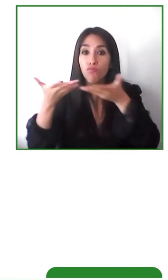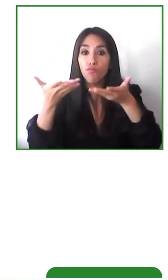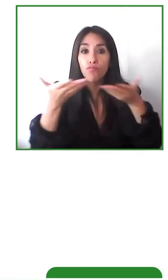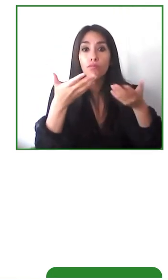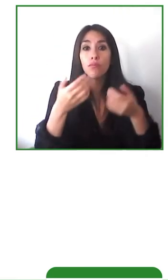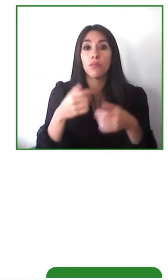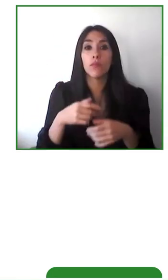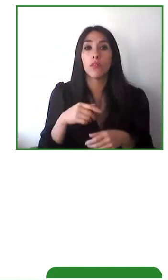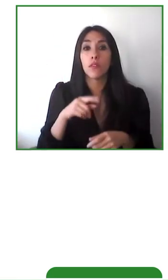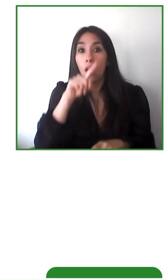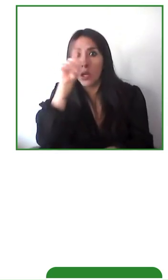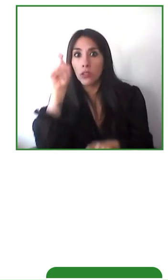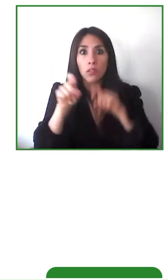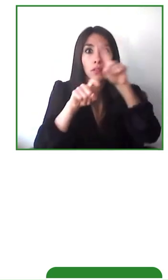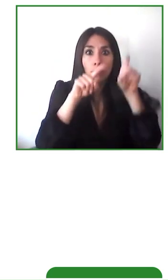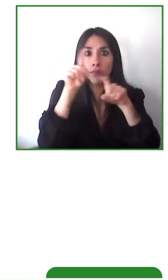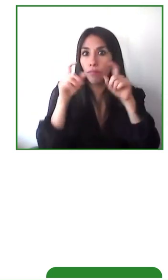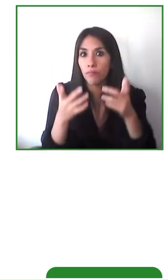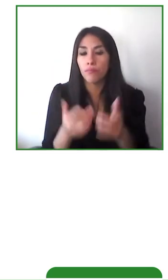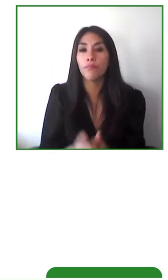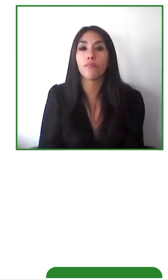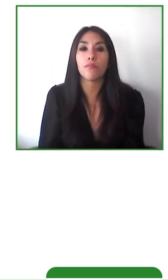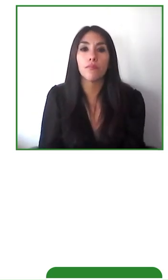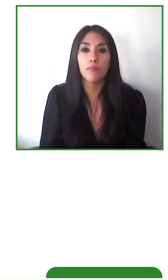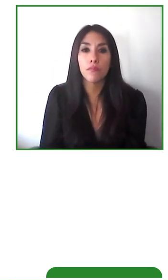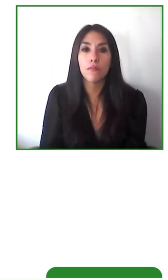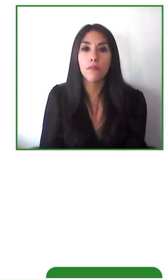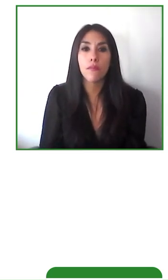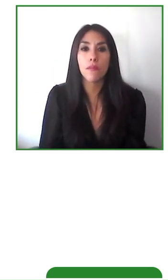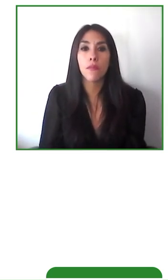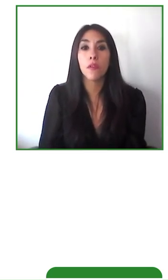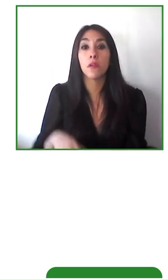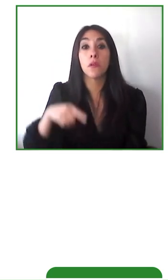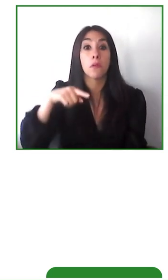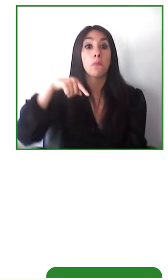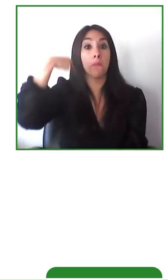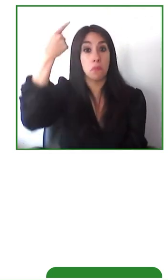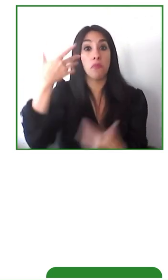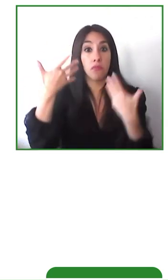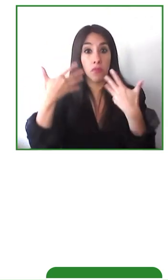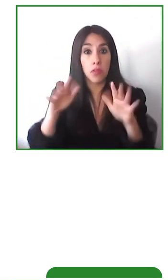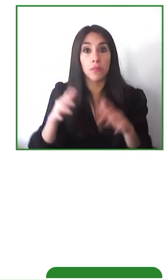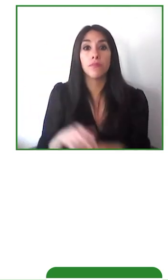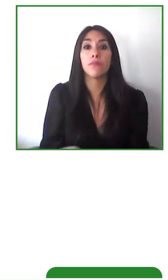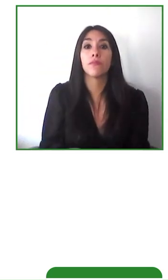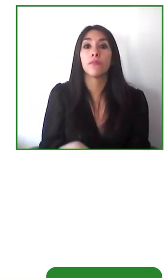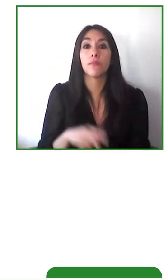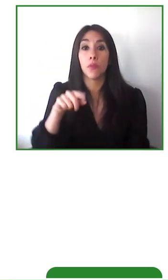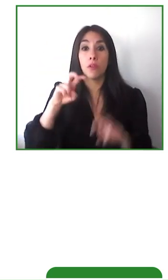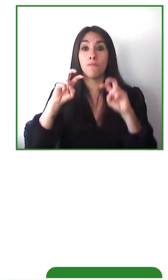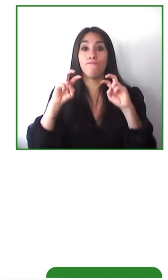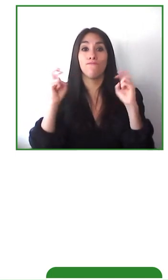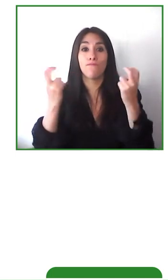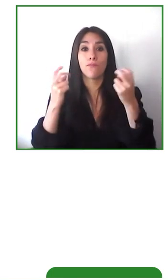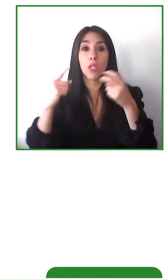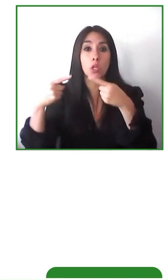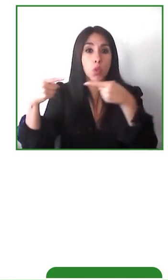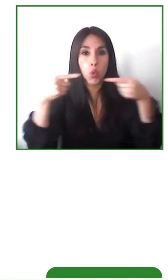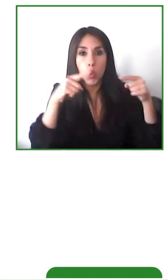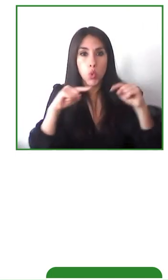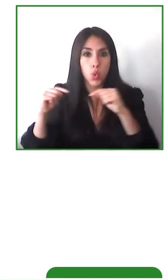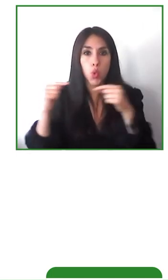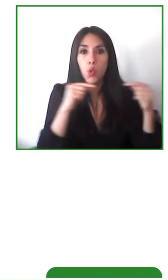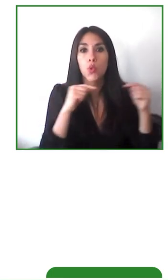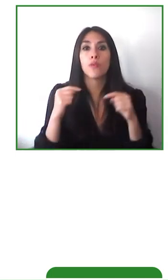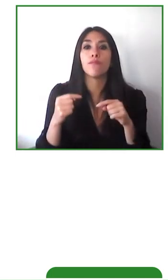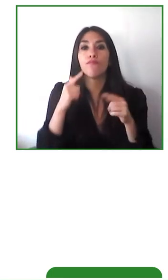innovaciones sociales, y después vamos a tener un panel en que ellos van a compartir sus aprendizajes.